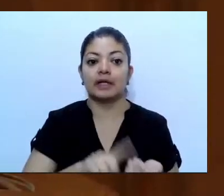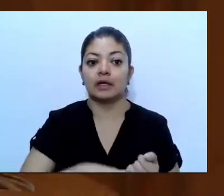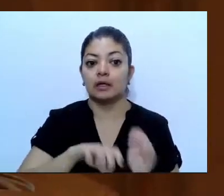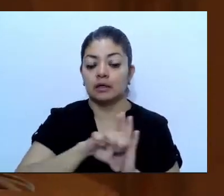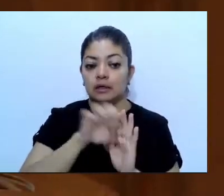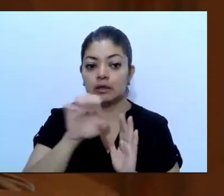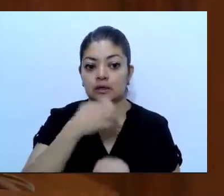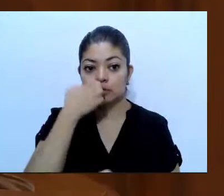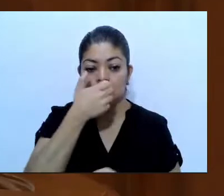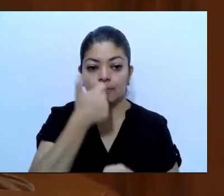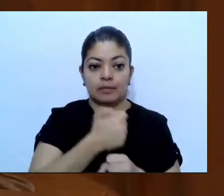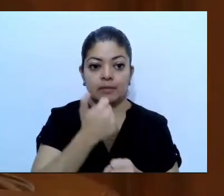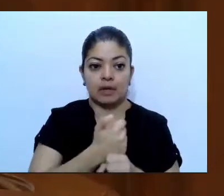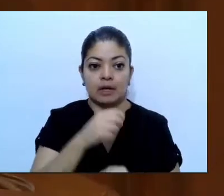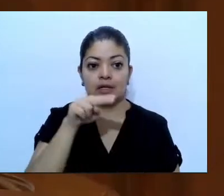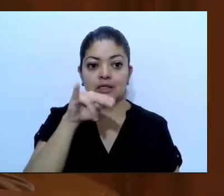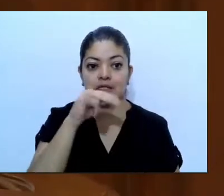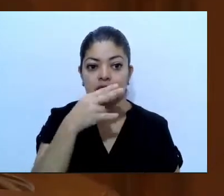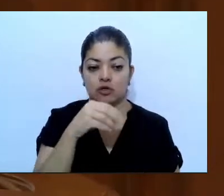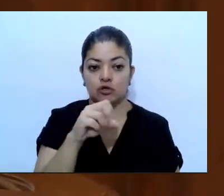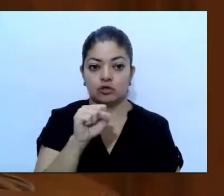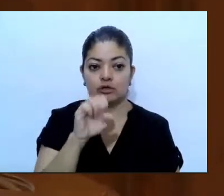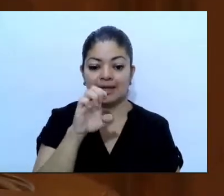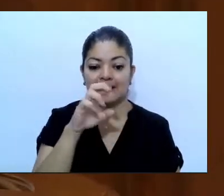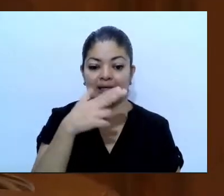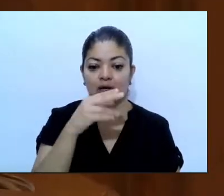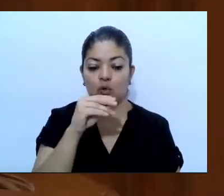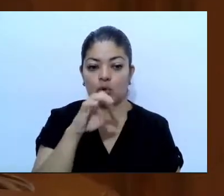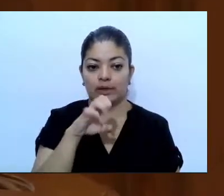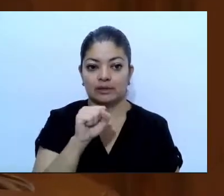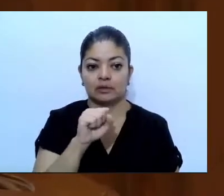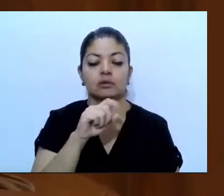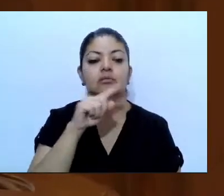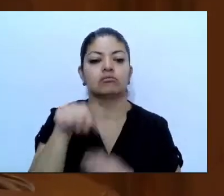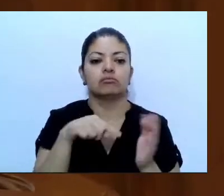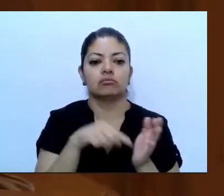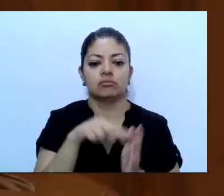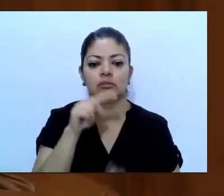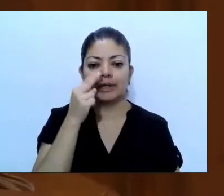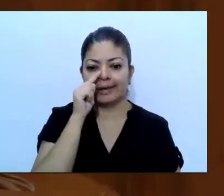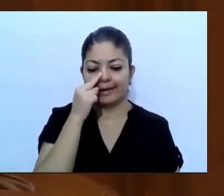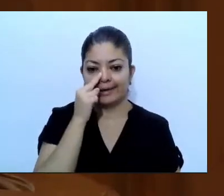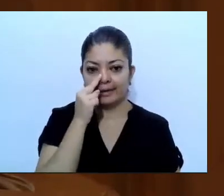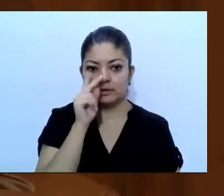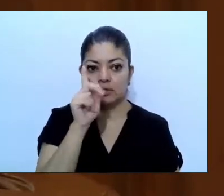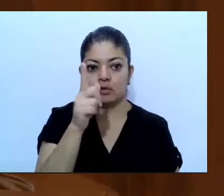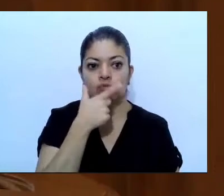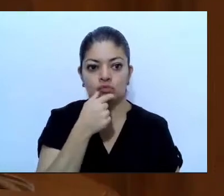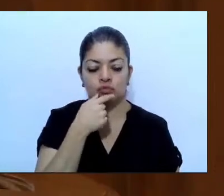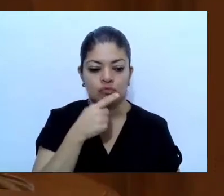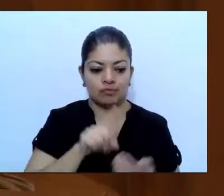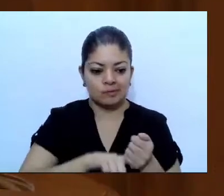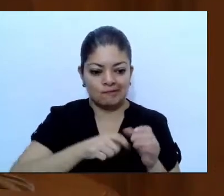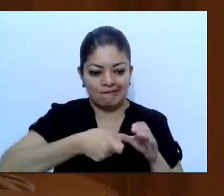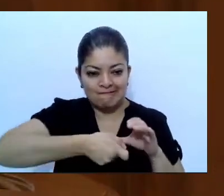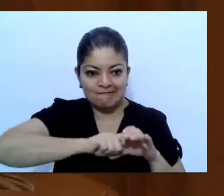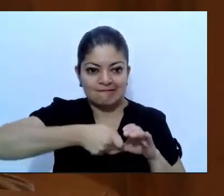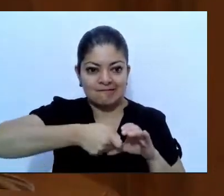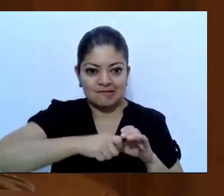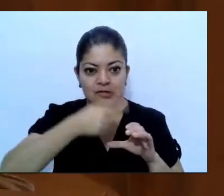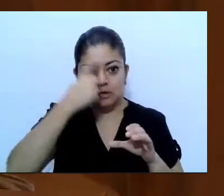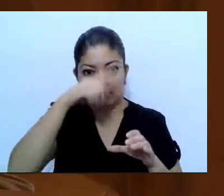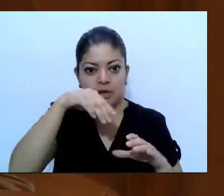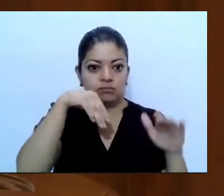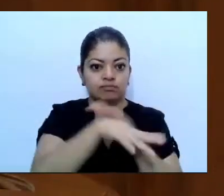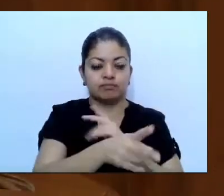Niños Héroes, que se ubica en el municipio de Nezahualcóyotl, en donde un solo hombre forzó la chapa de la entrada principal para robar